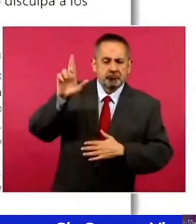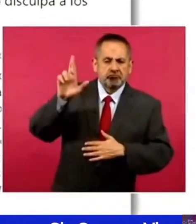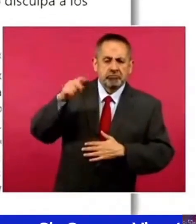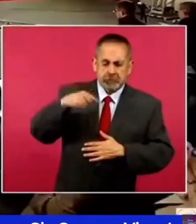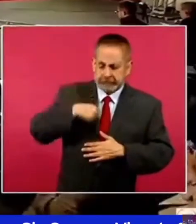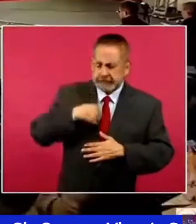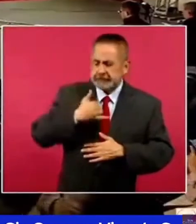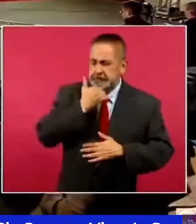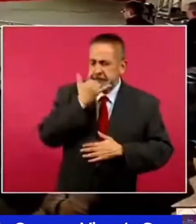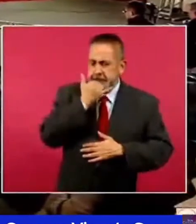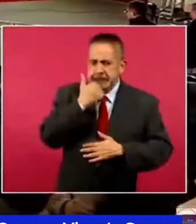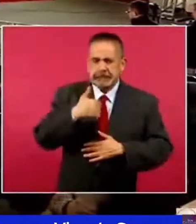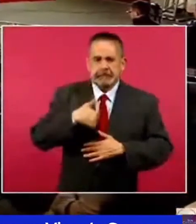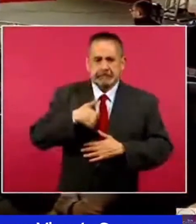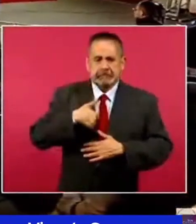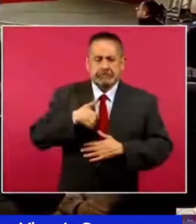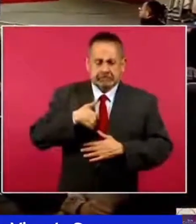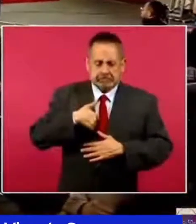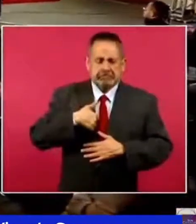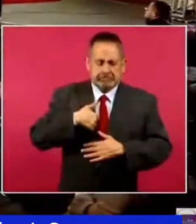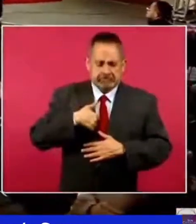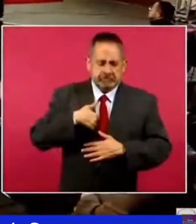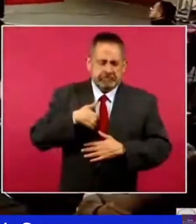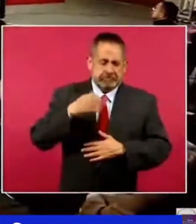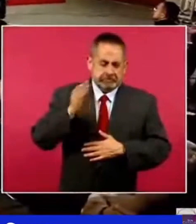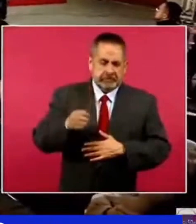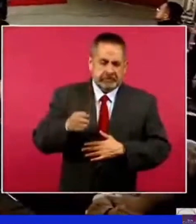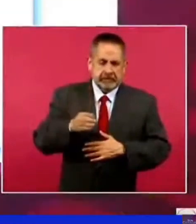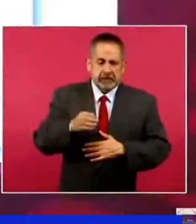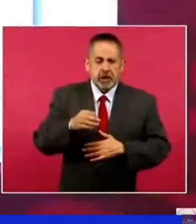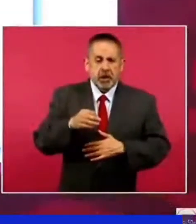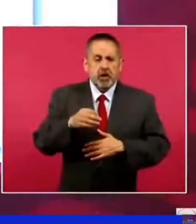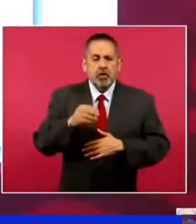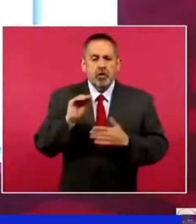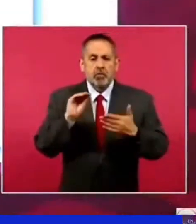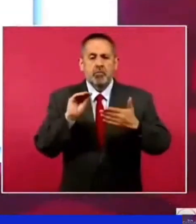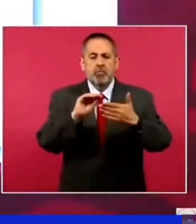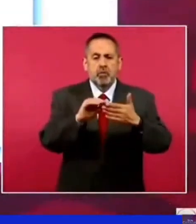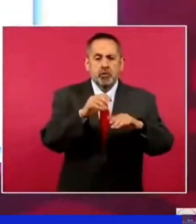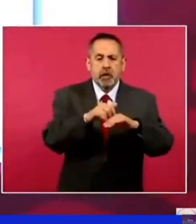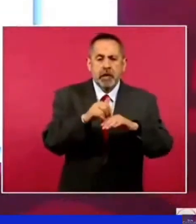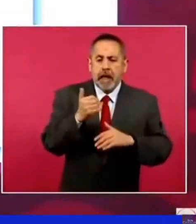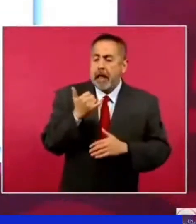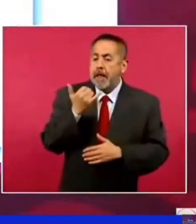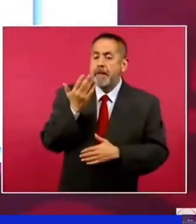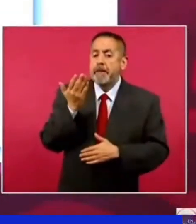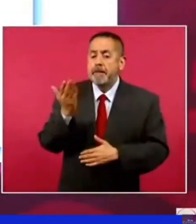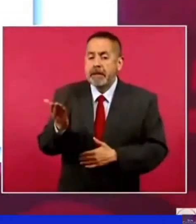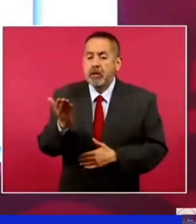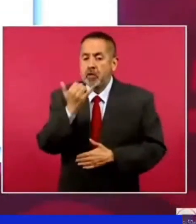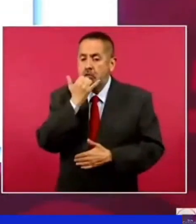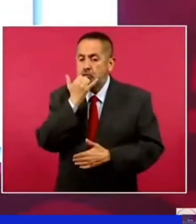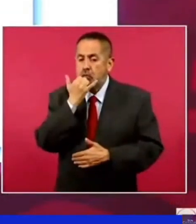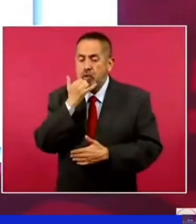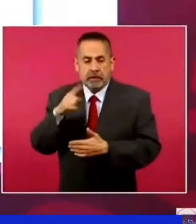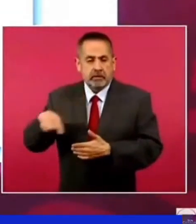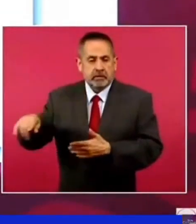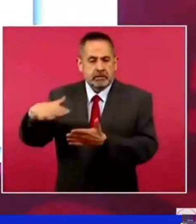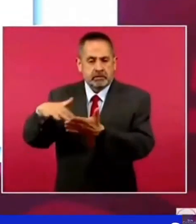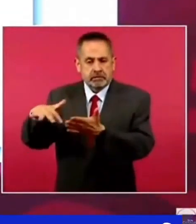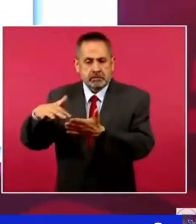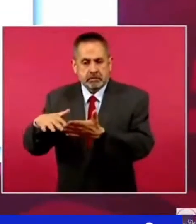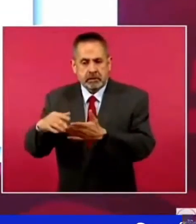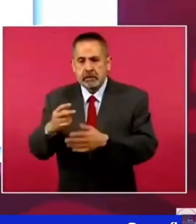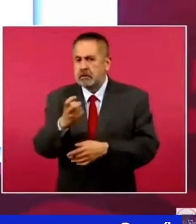asumo el error en una cifra del reportaje y pido disculpas a los